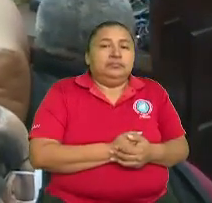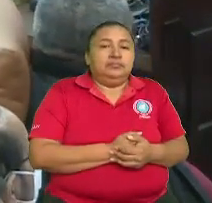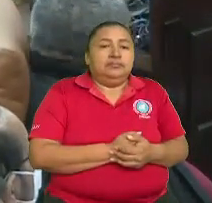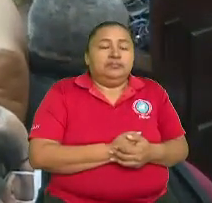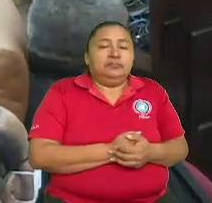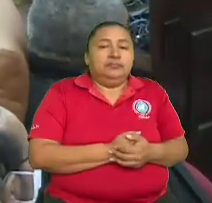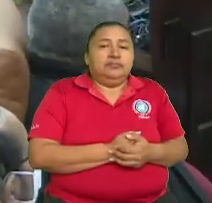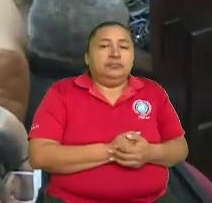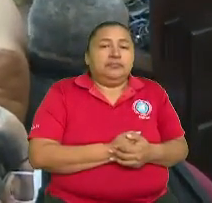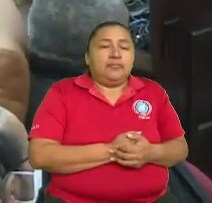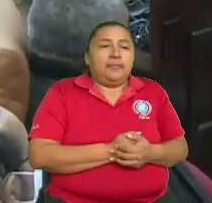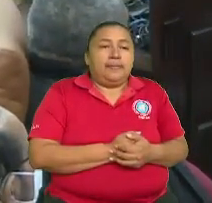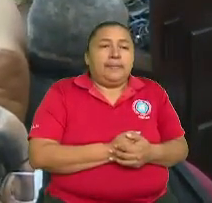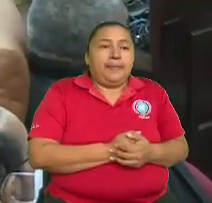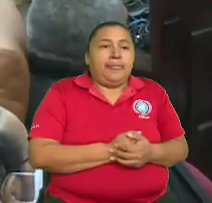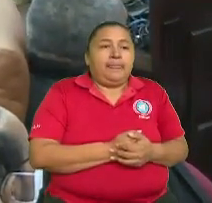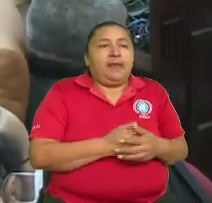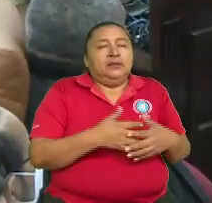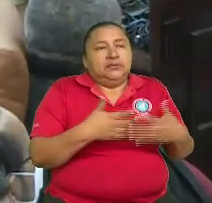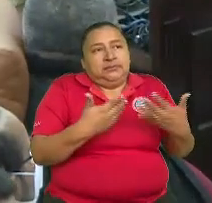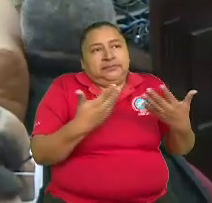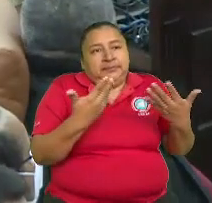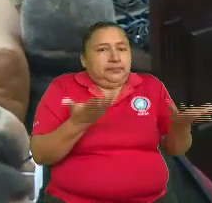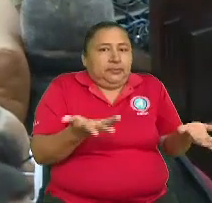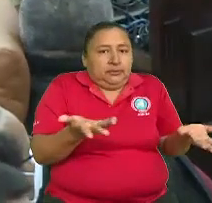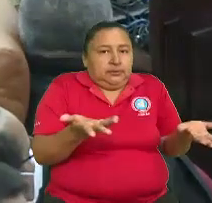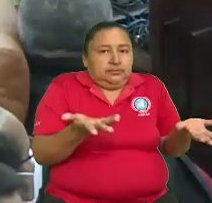Entonces, por favor,